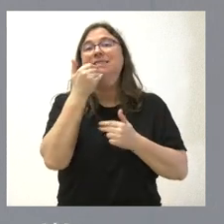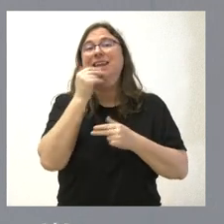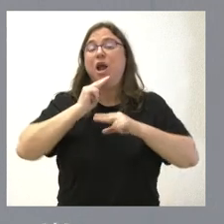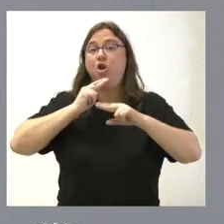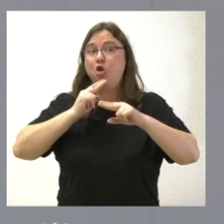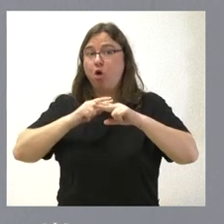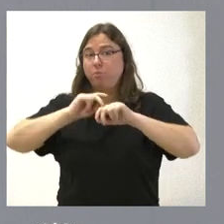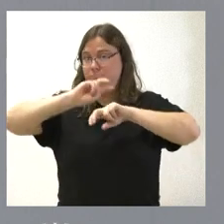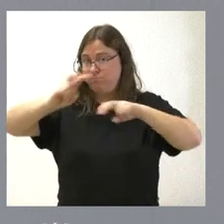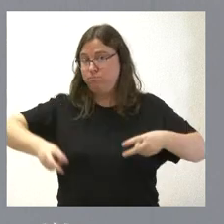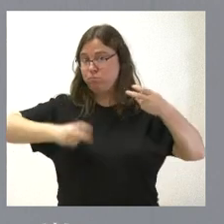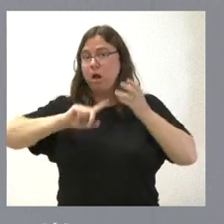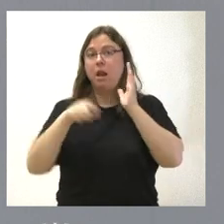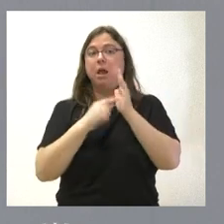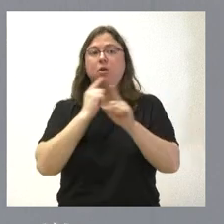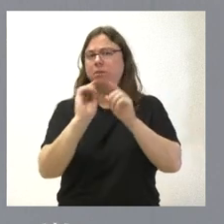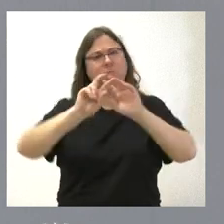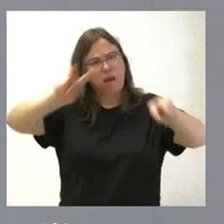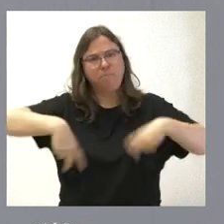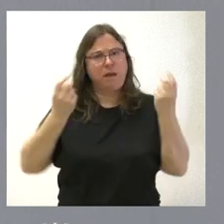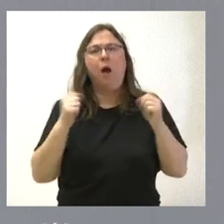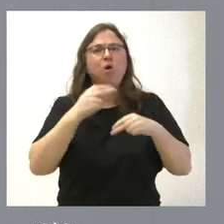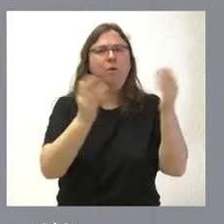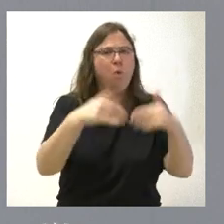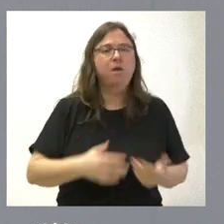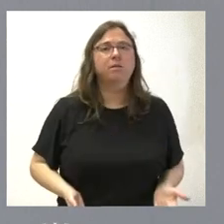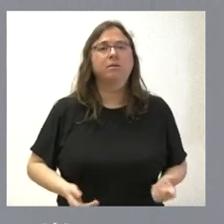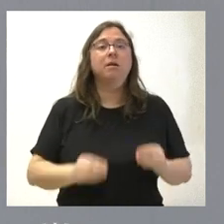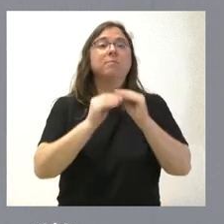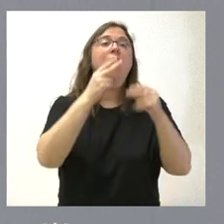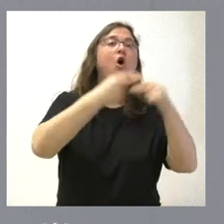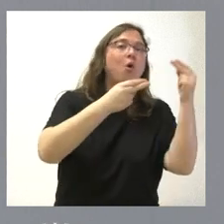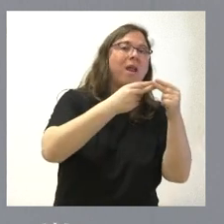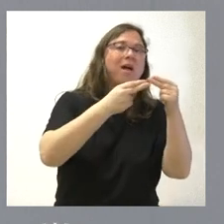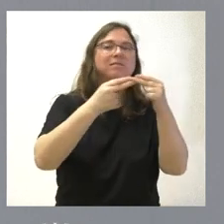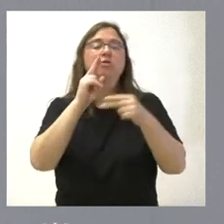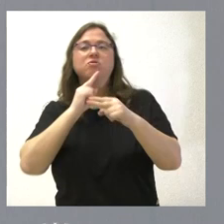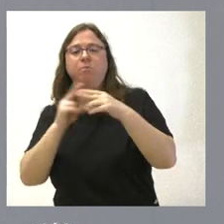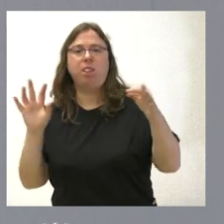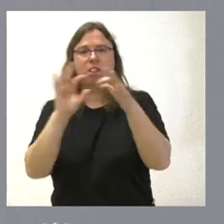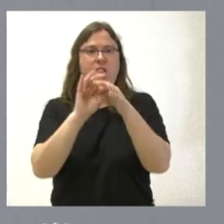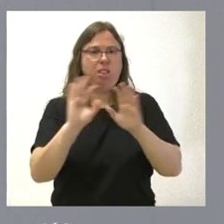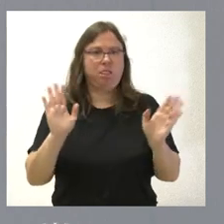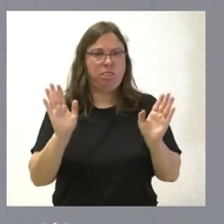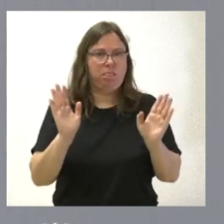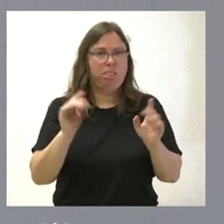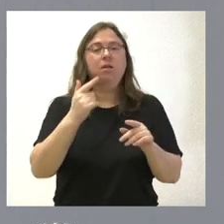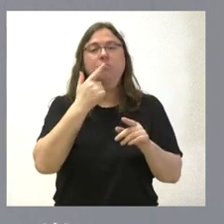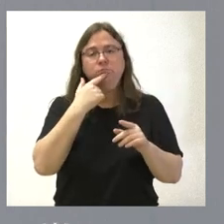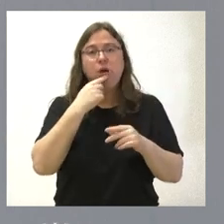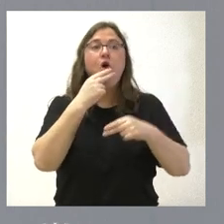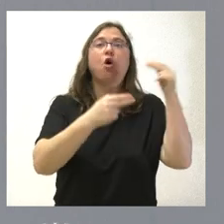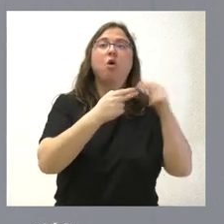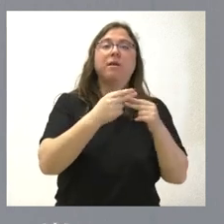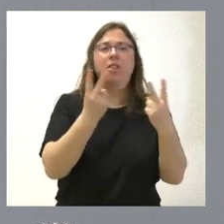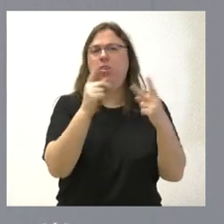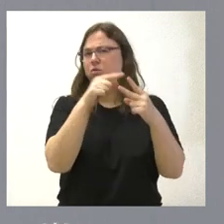debe ser cambiado por incumplir la ley Lo tendríamos que cambiar y el hacer las obras no es algo que cambie el contenido de aplicación de la ley por tanto